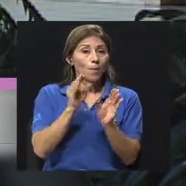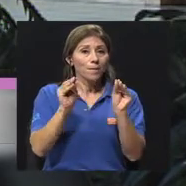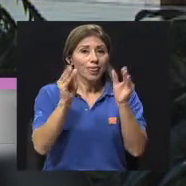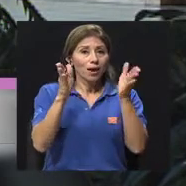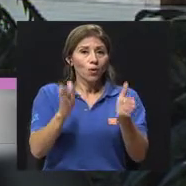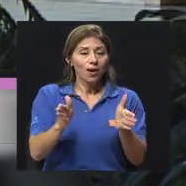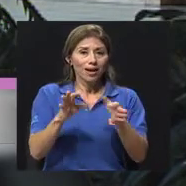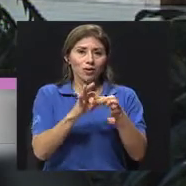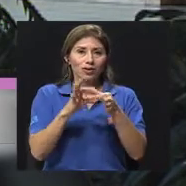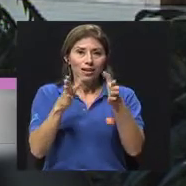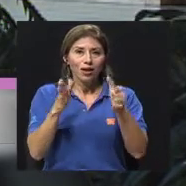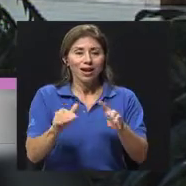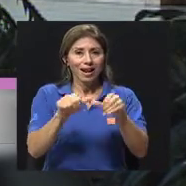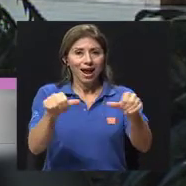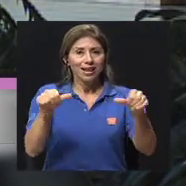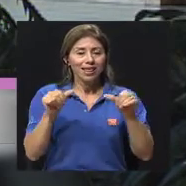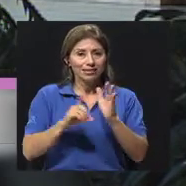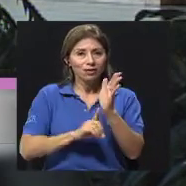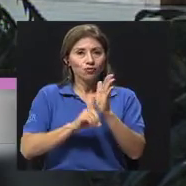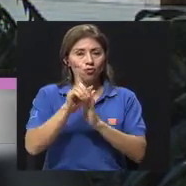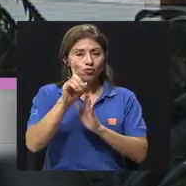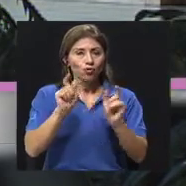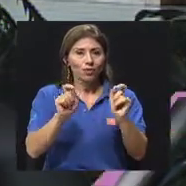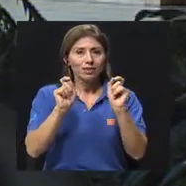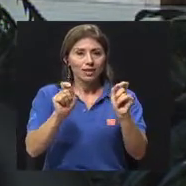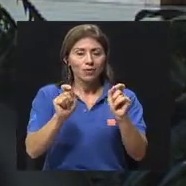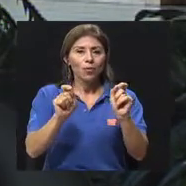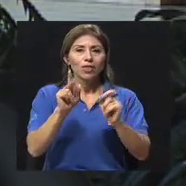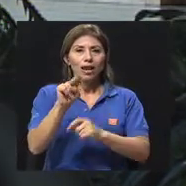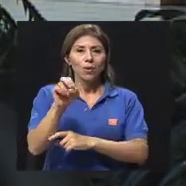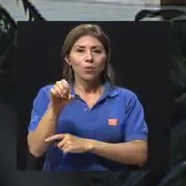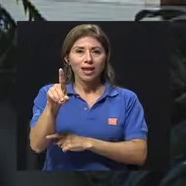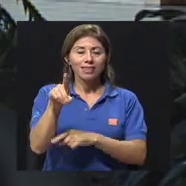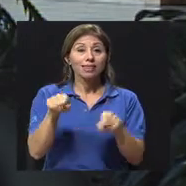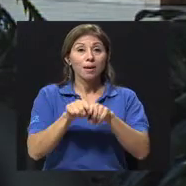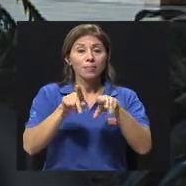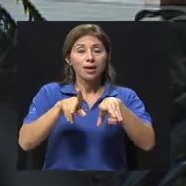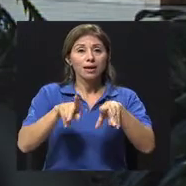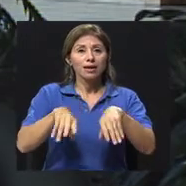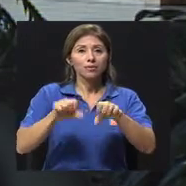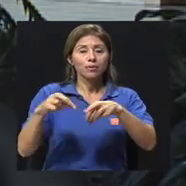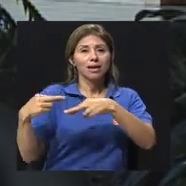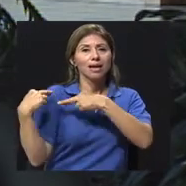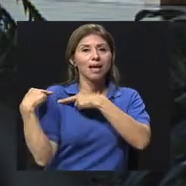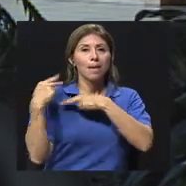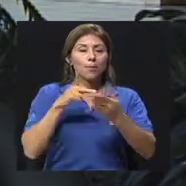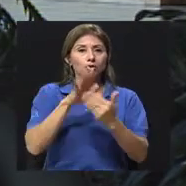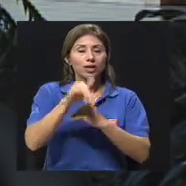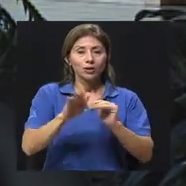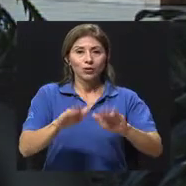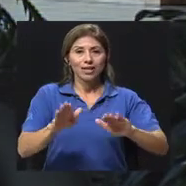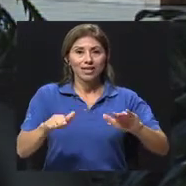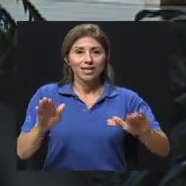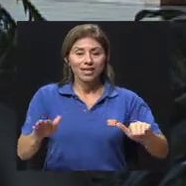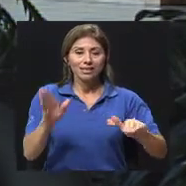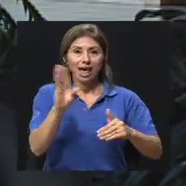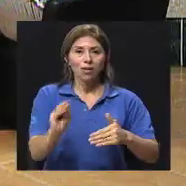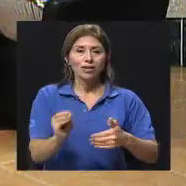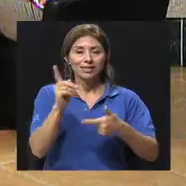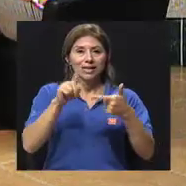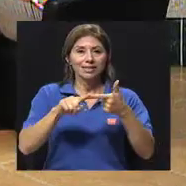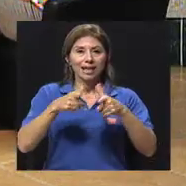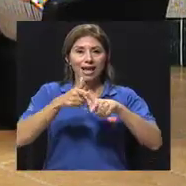educativo de la UNED, y además es encargada de los proyectos Niñez y Adolescencia, Lengua de Señas Costarricense y